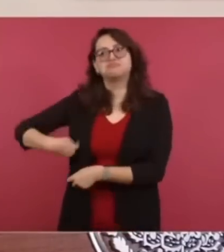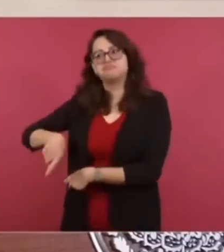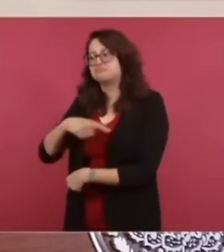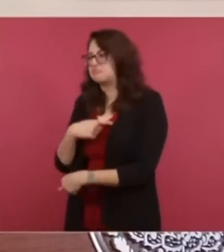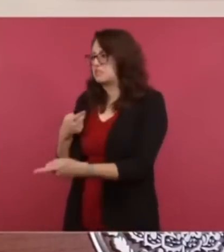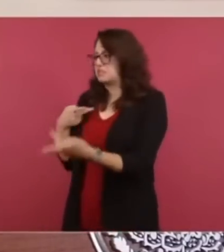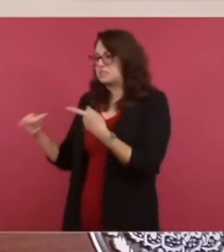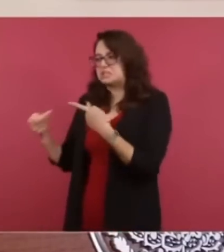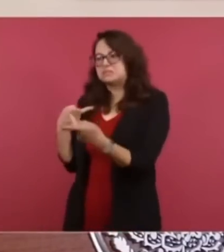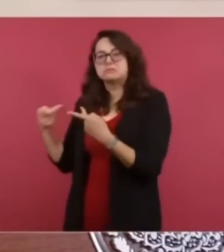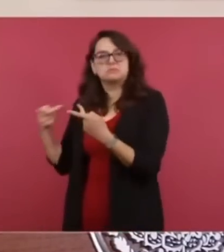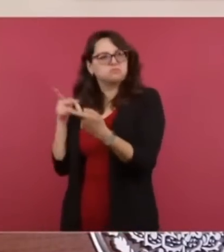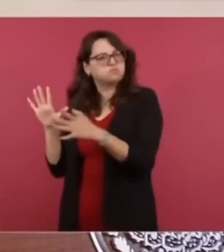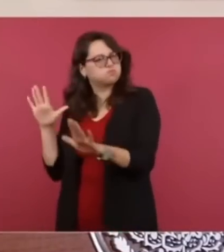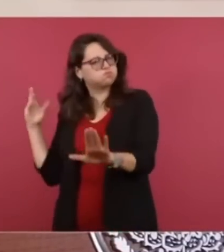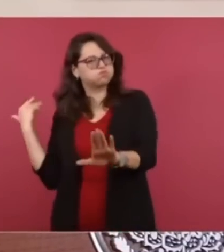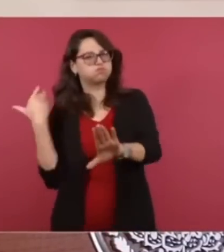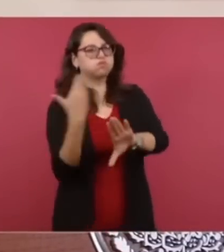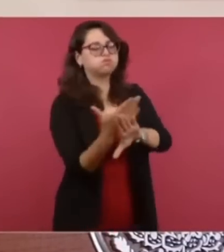Y